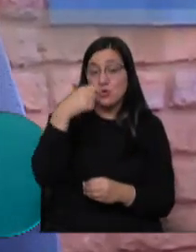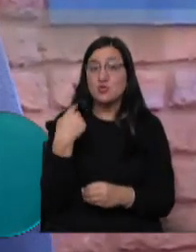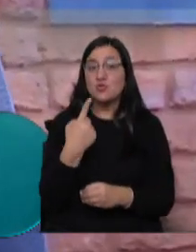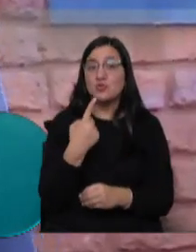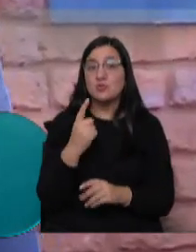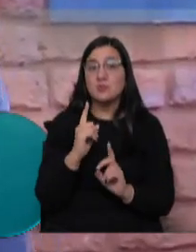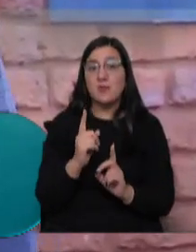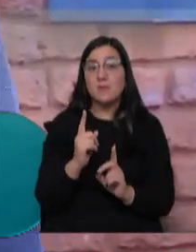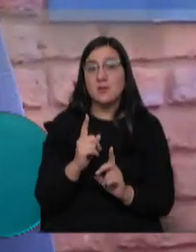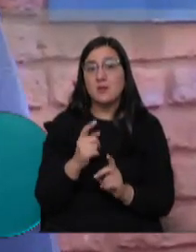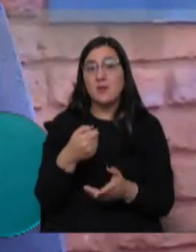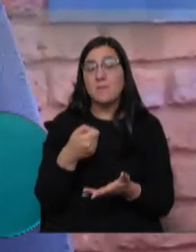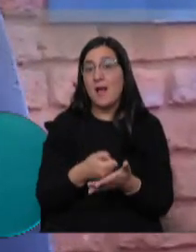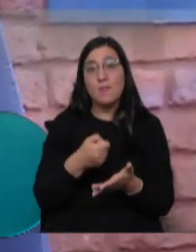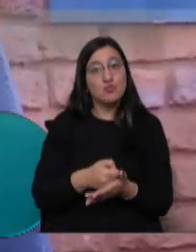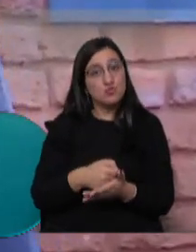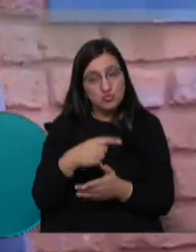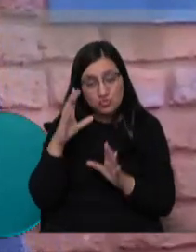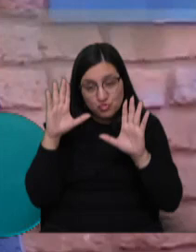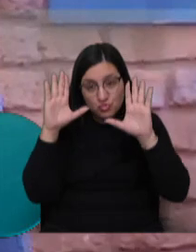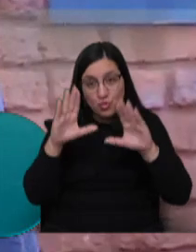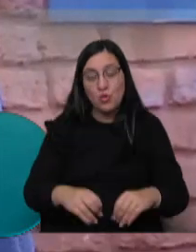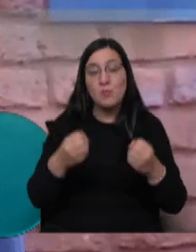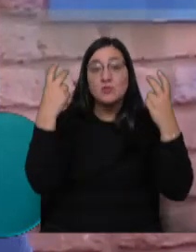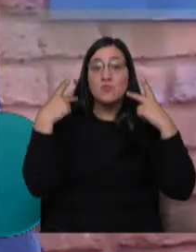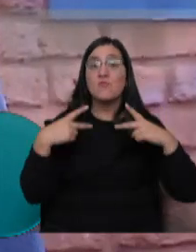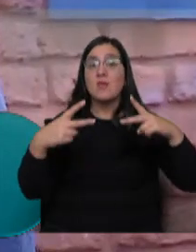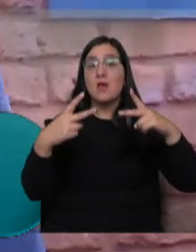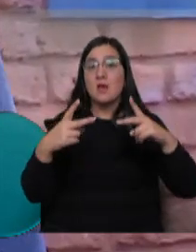también de pagar todo, obviamente, porque es un viaje para,